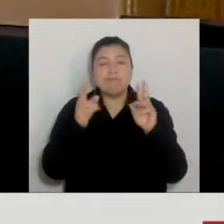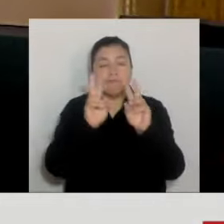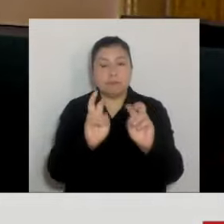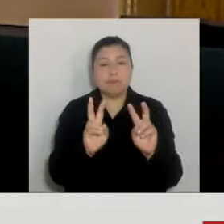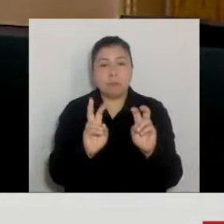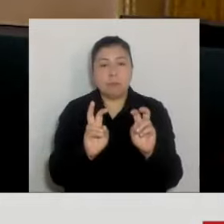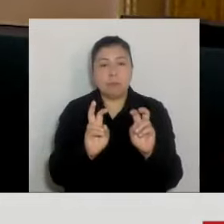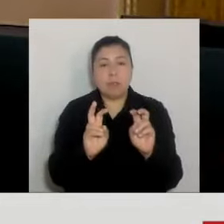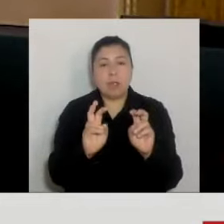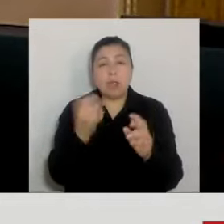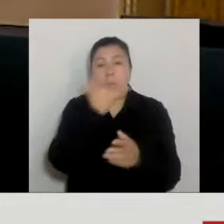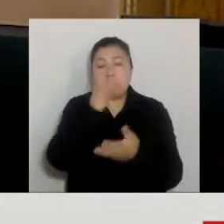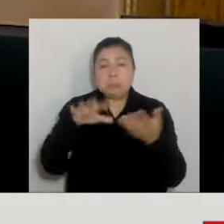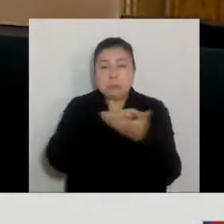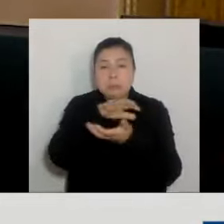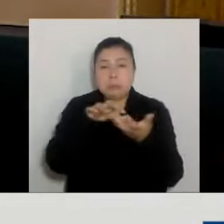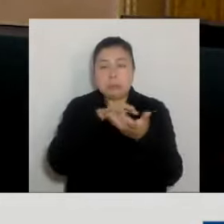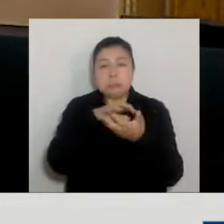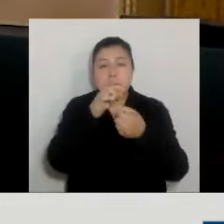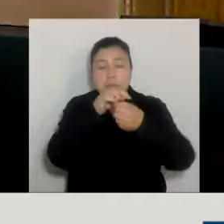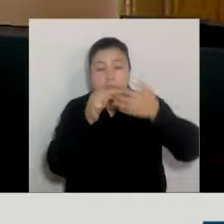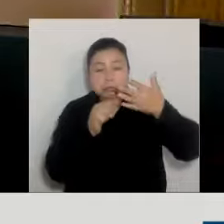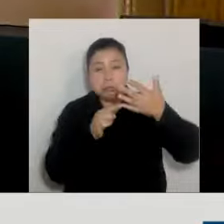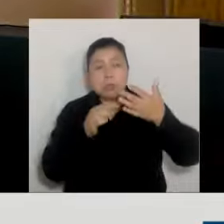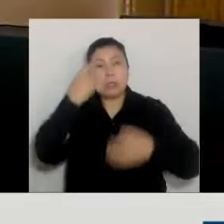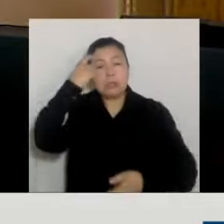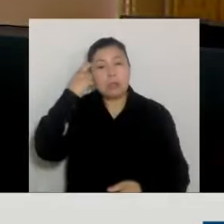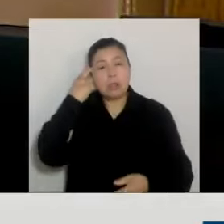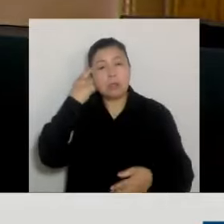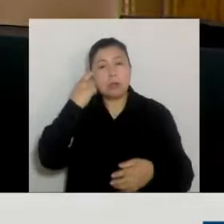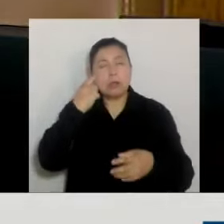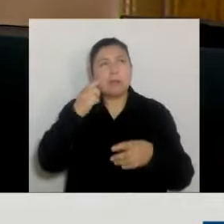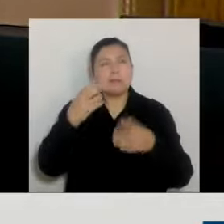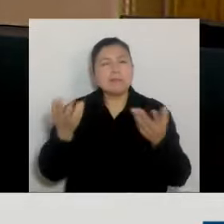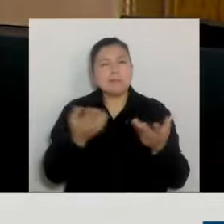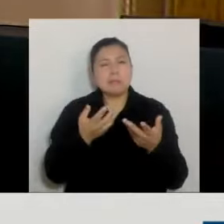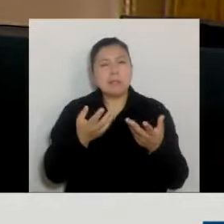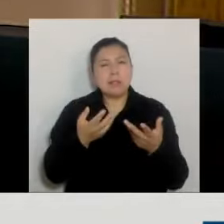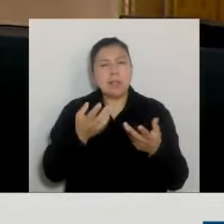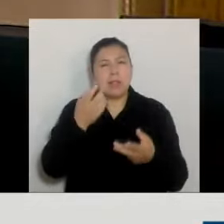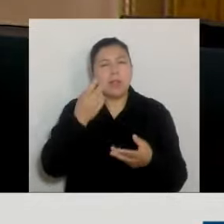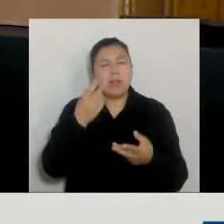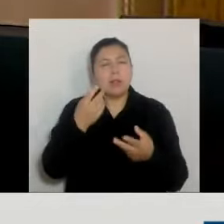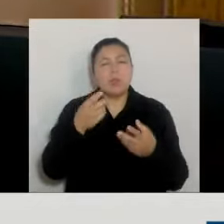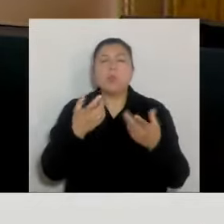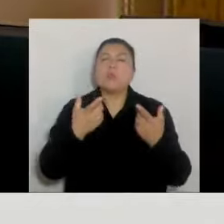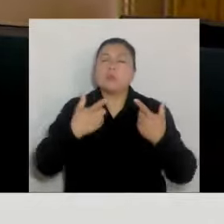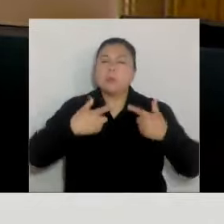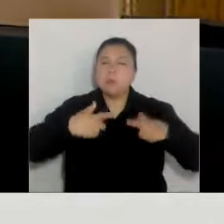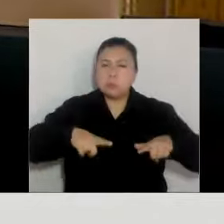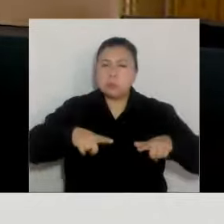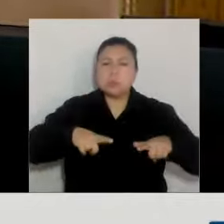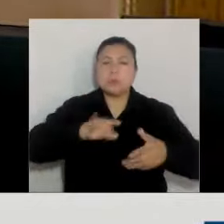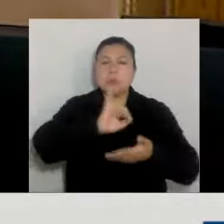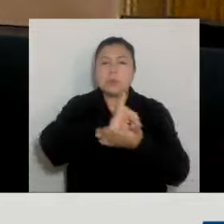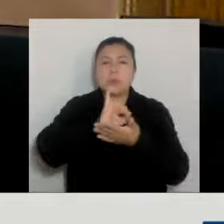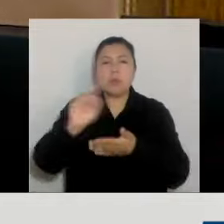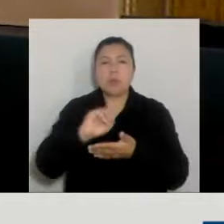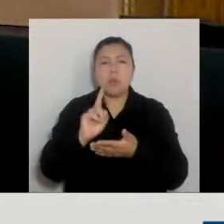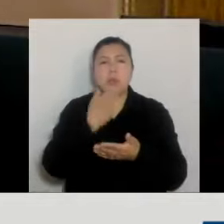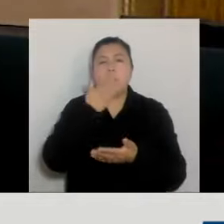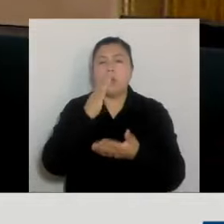corrupción y otro creo que hacen un llamado que una agencia no es la mejor solución Eh